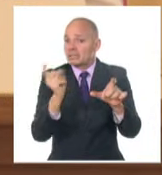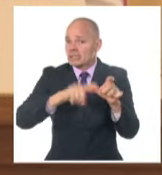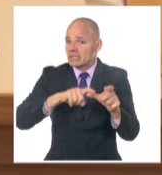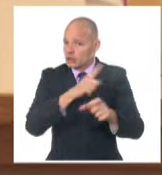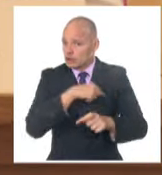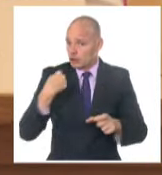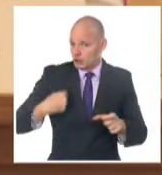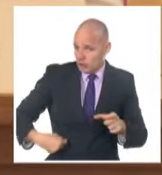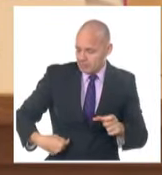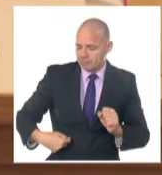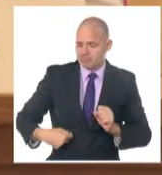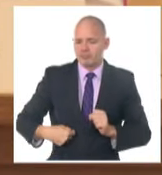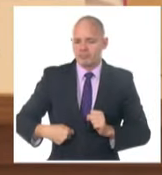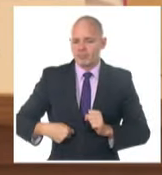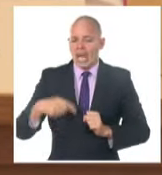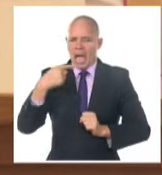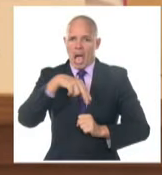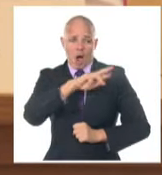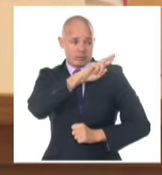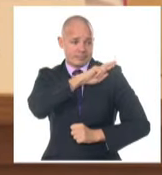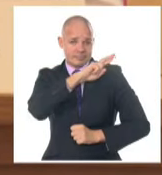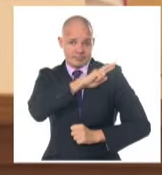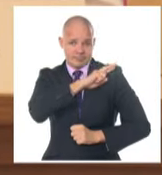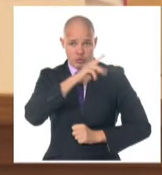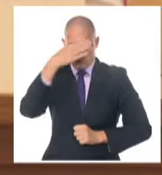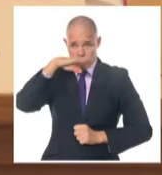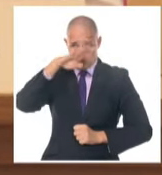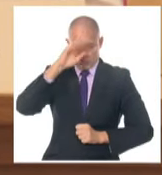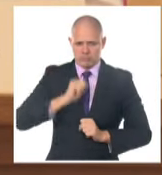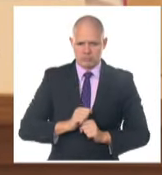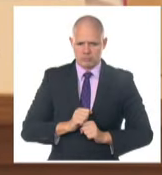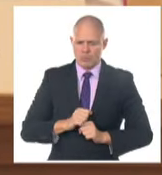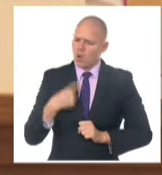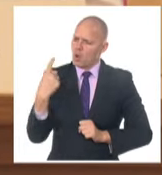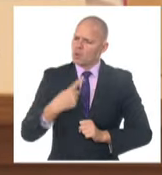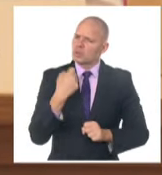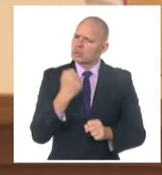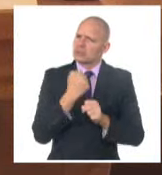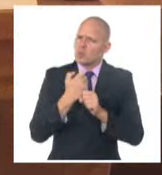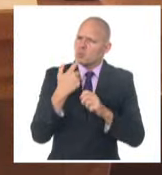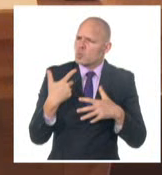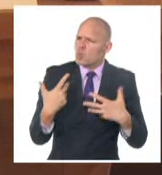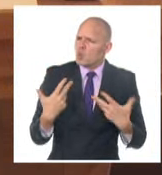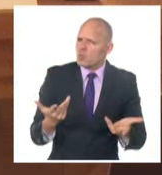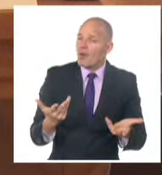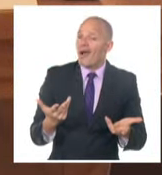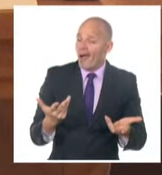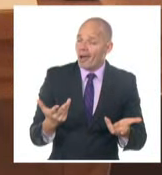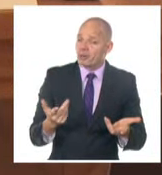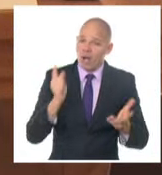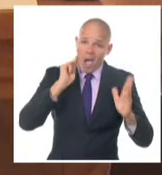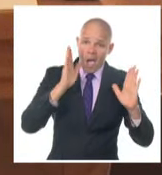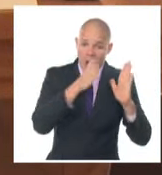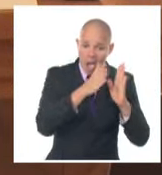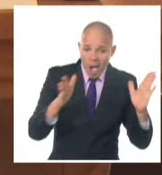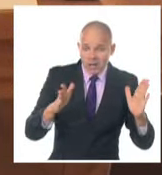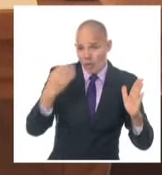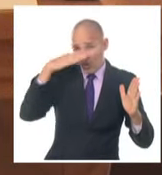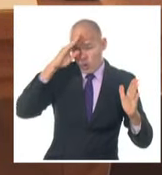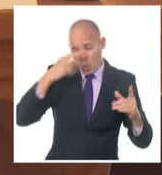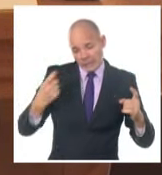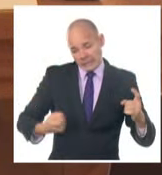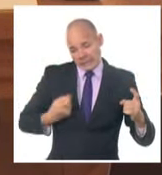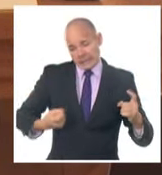la solidaridad y la cooperación entre los países del sur. Nuestro accionar